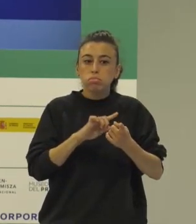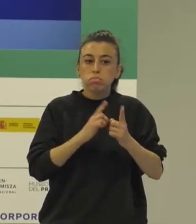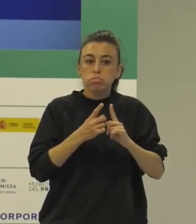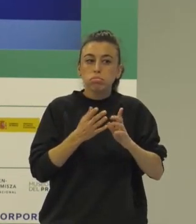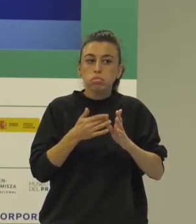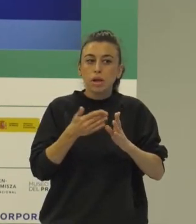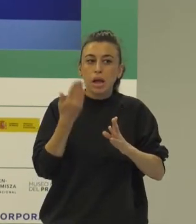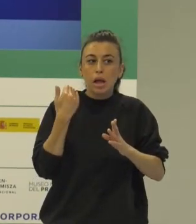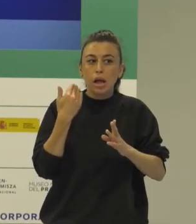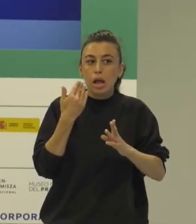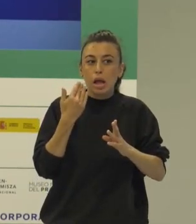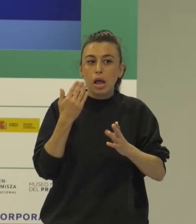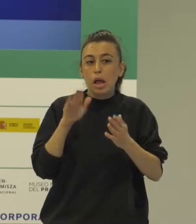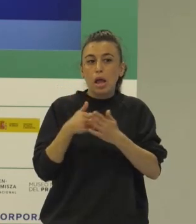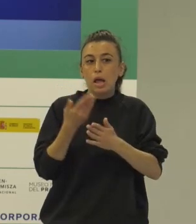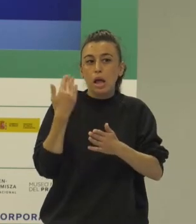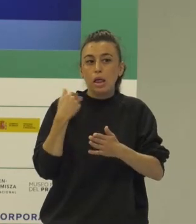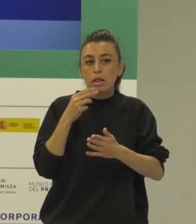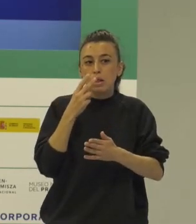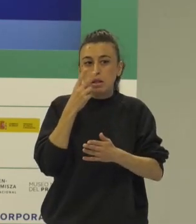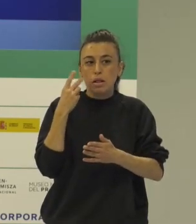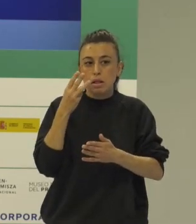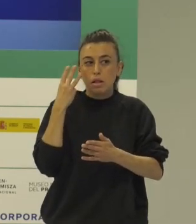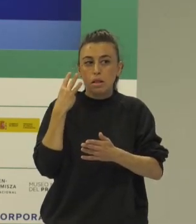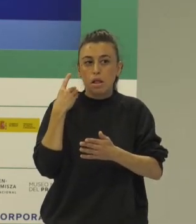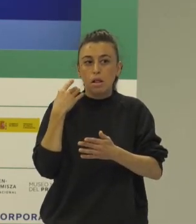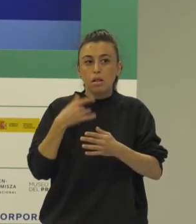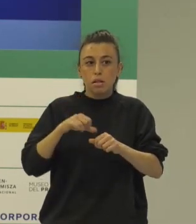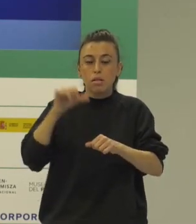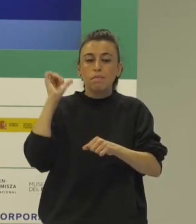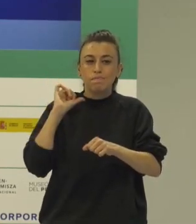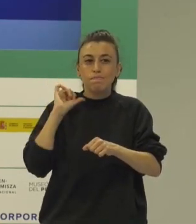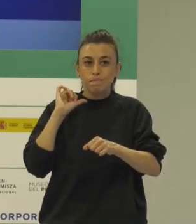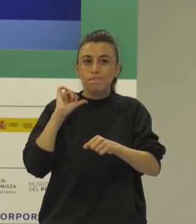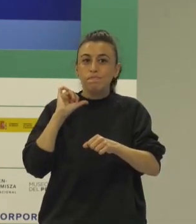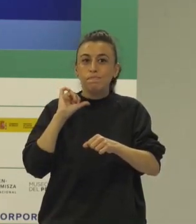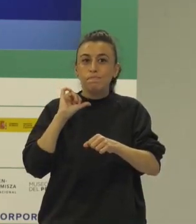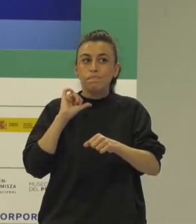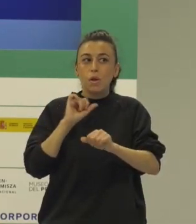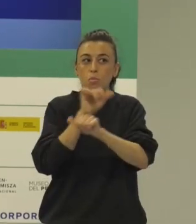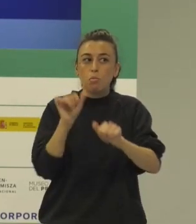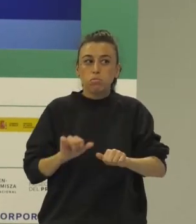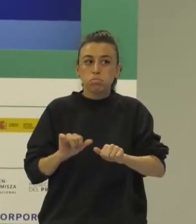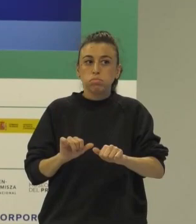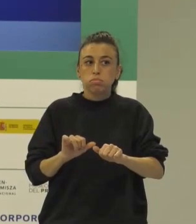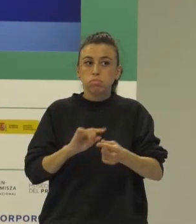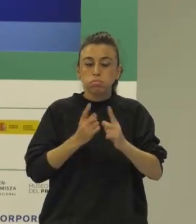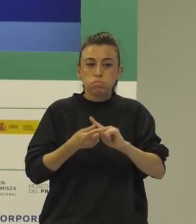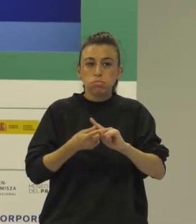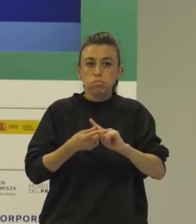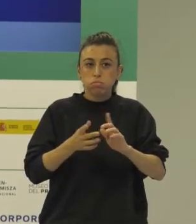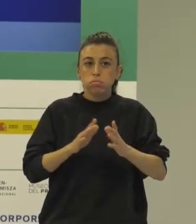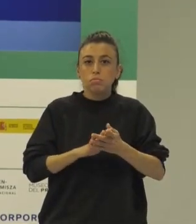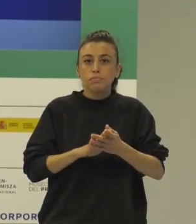2-3 años. Entonces, yo eso es lo que tendría que decir, que hay una preocupación nuestra por mirarnos en la región. Y pues en realidad ya